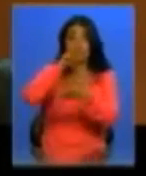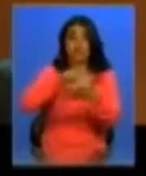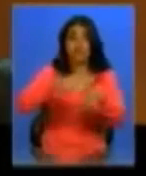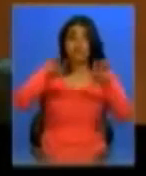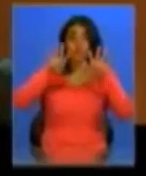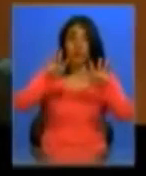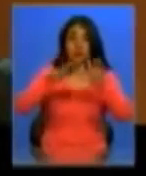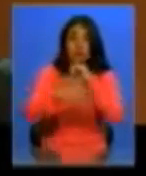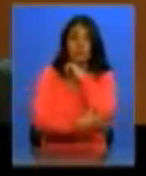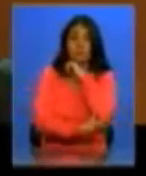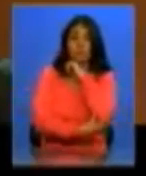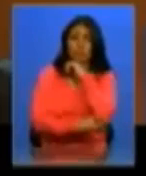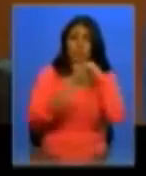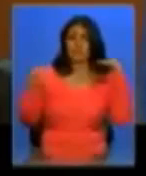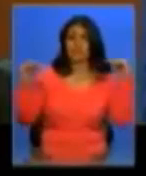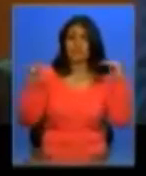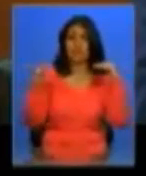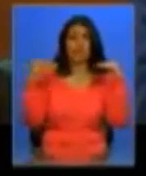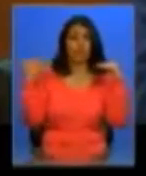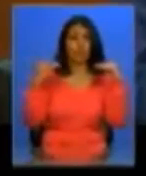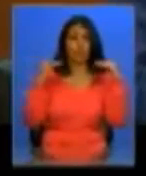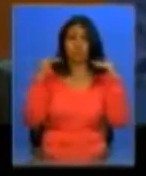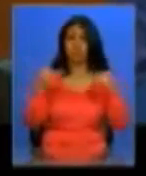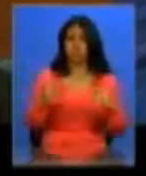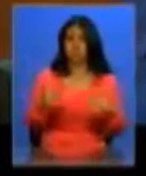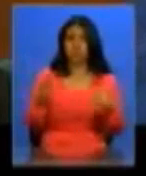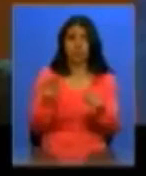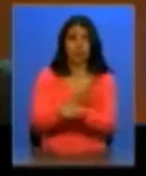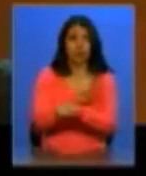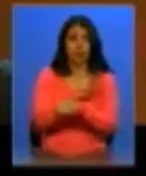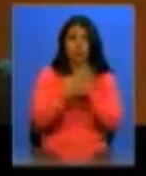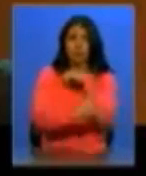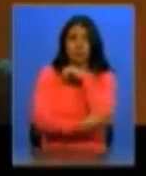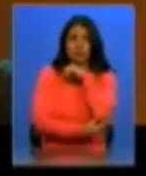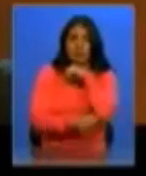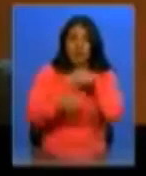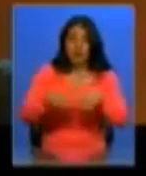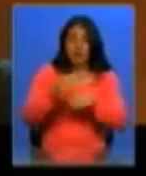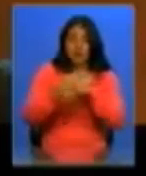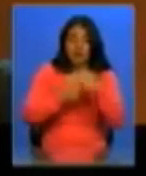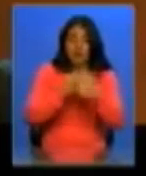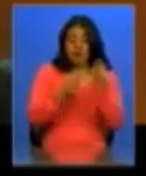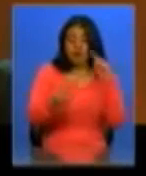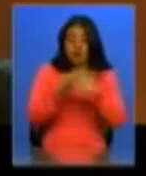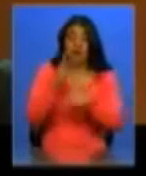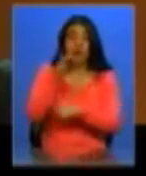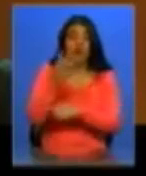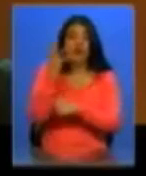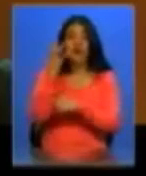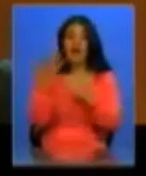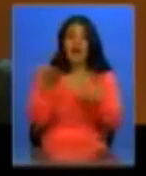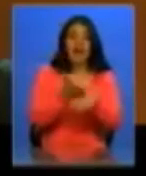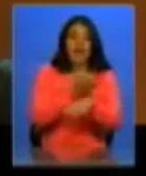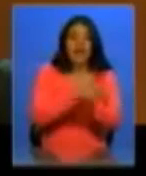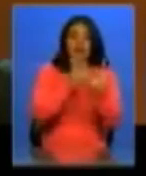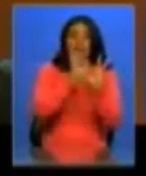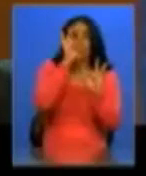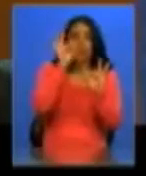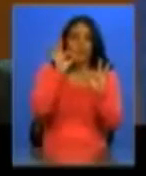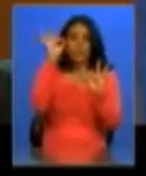la pobreza multidimensional, el criterio más completo de pobreza. Y de este año hasta el 2015, antes no había estadística esta